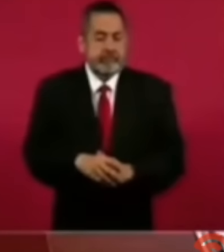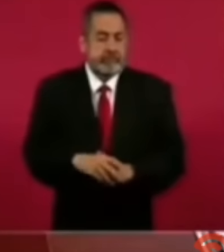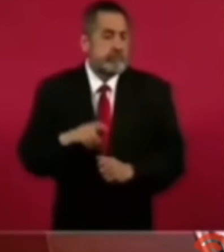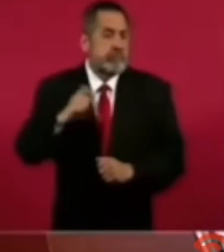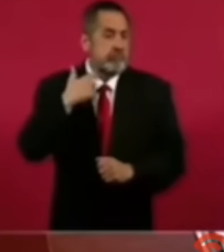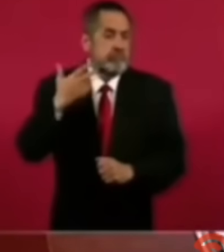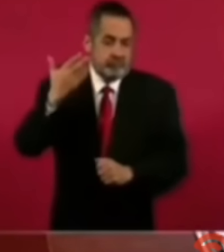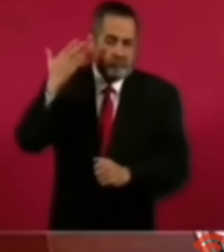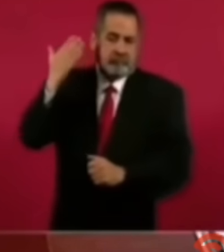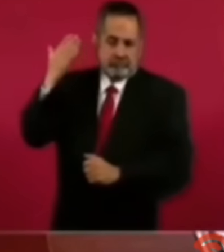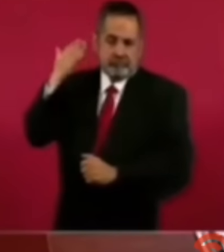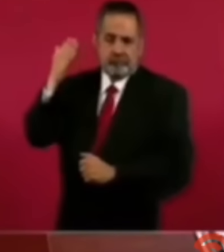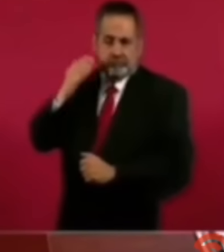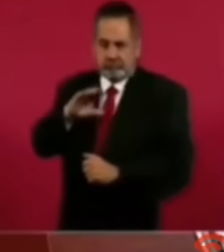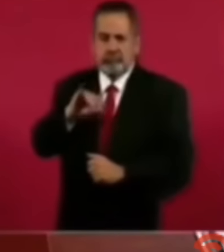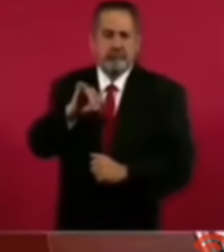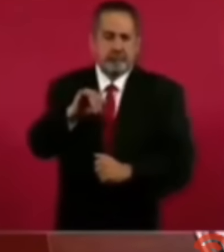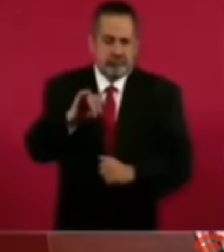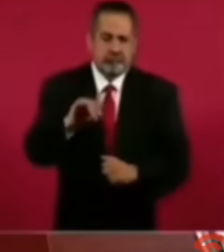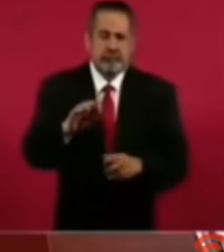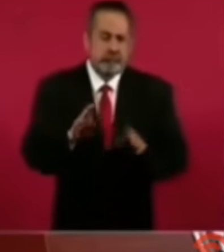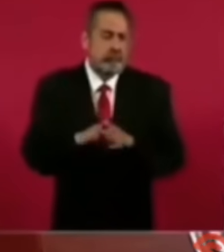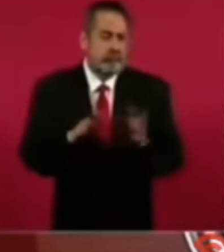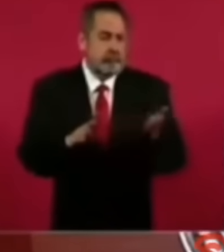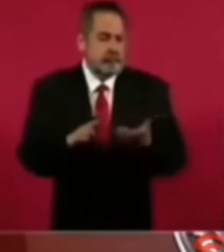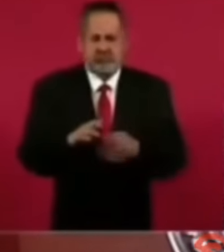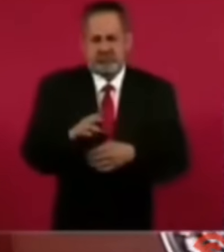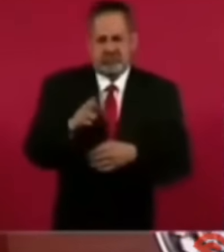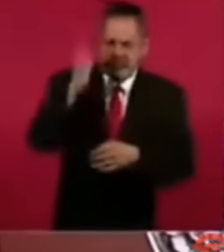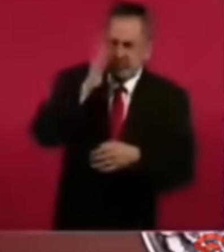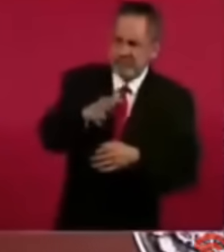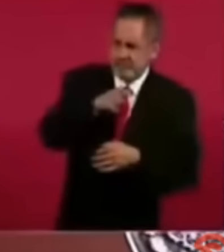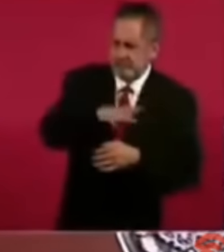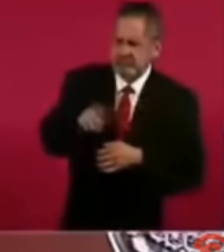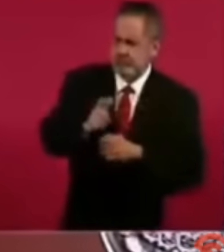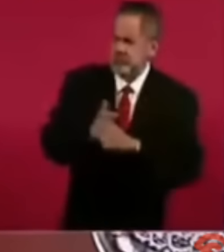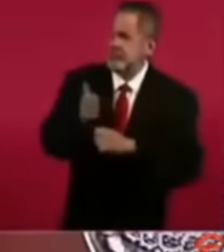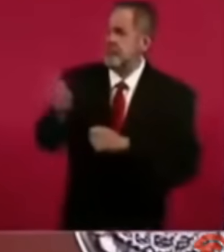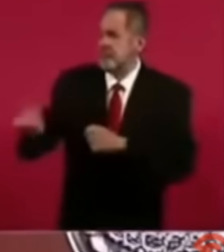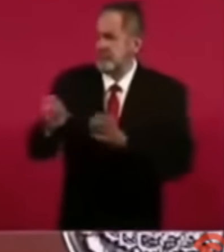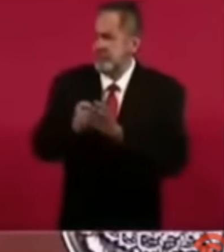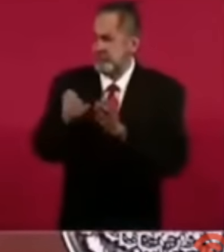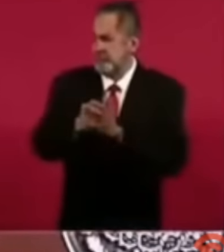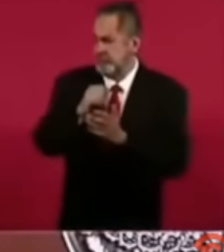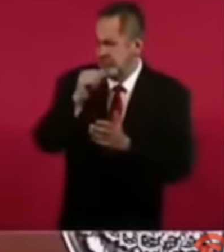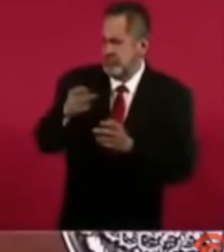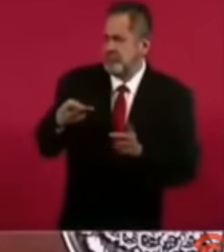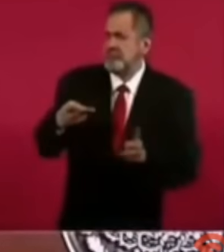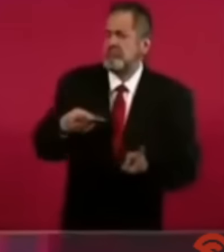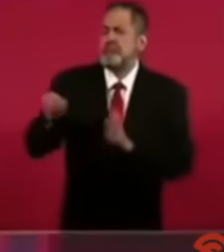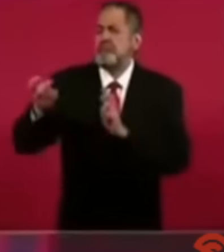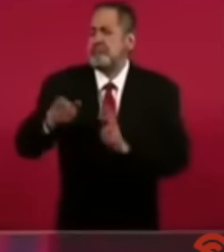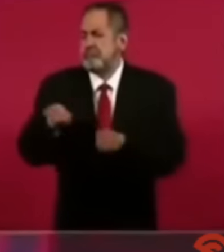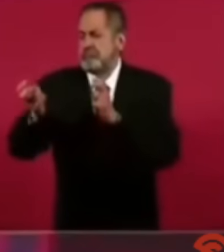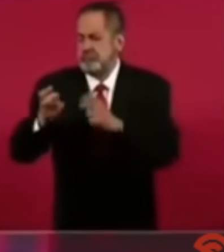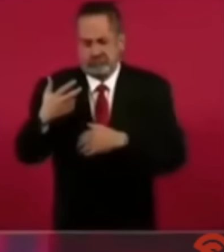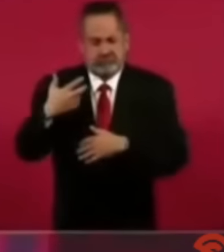anteriormente muchos decían, ¿para qué voy a pagar impuestos si se roban